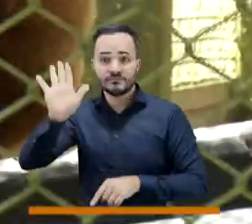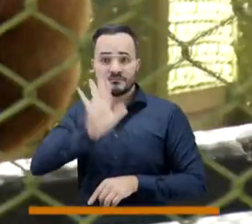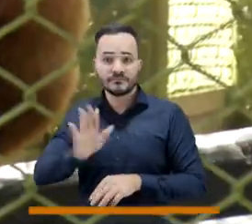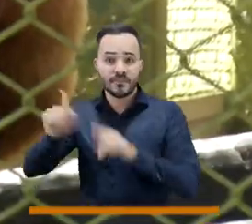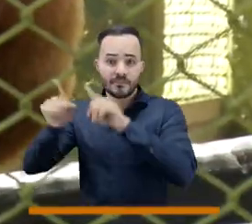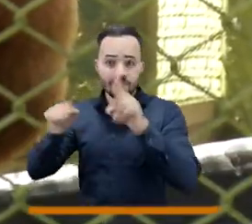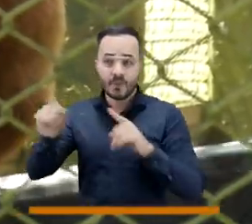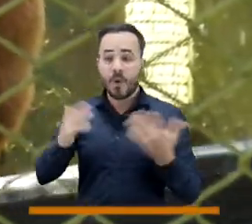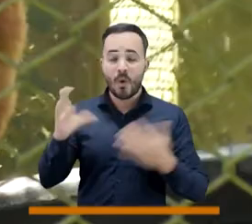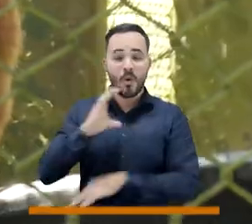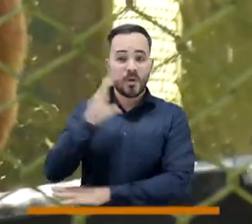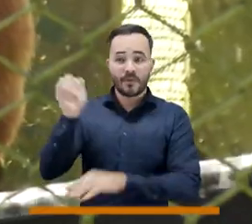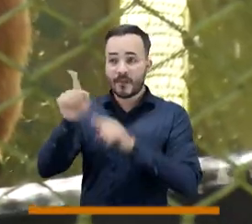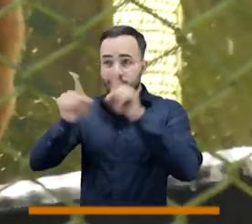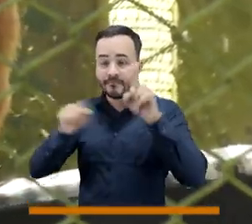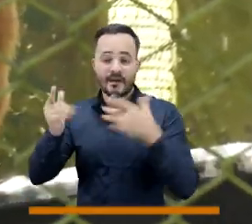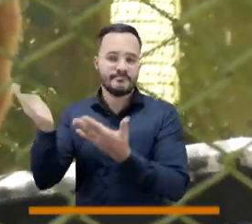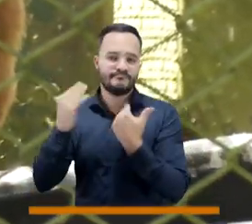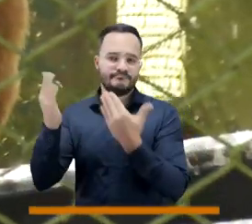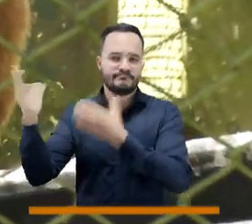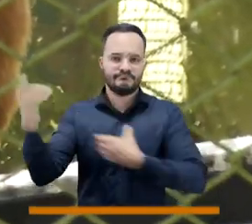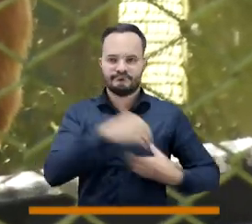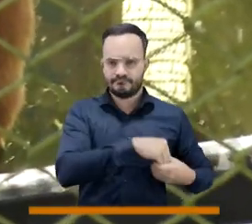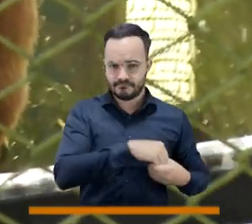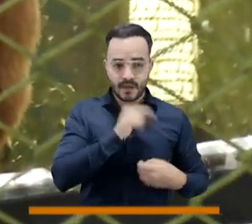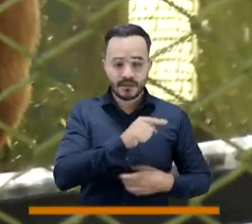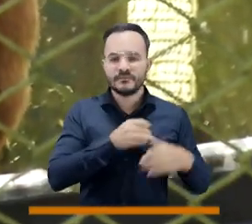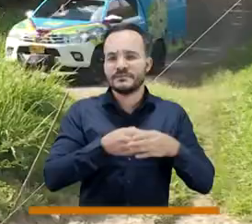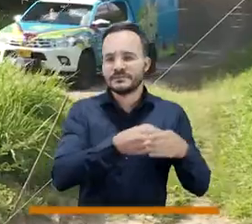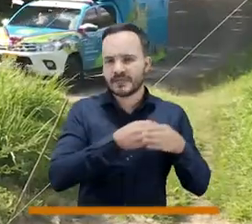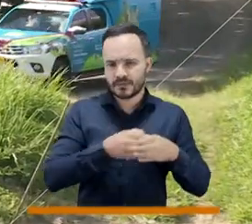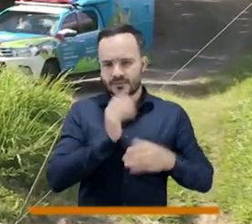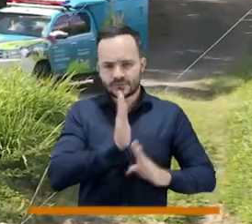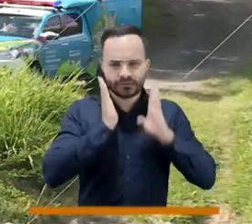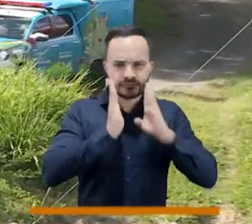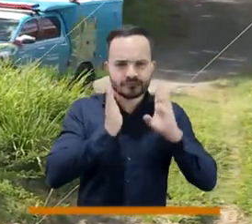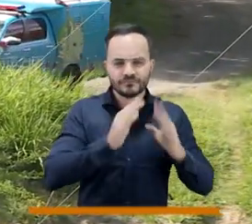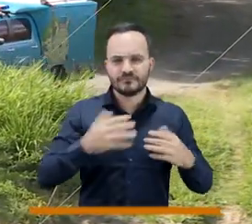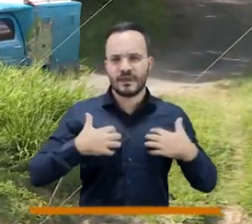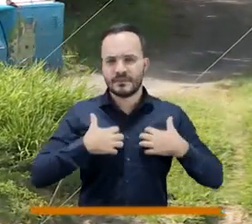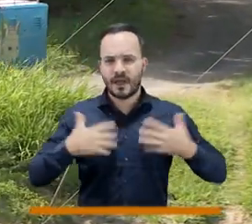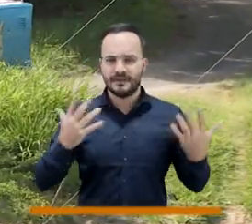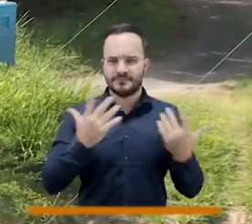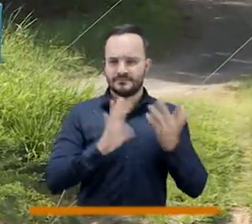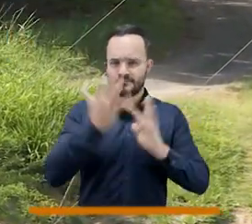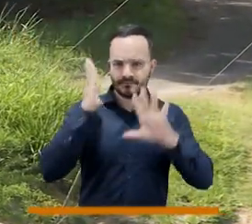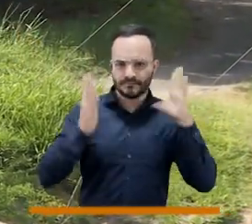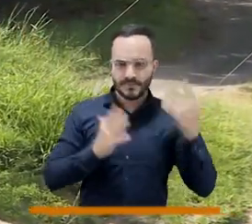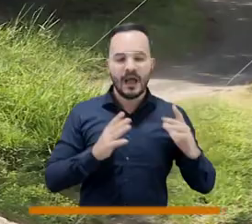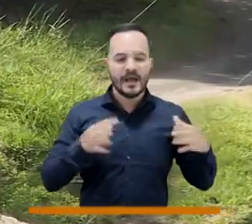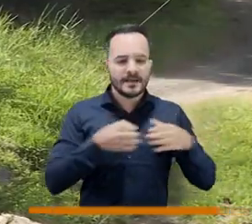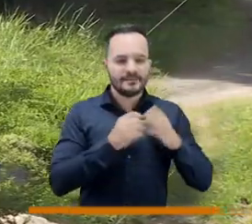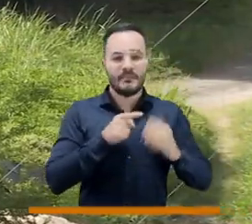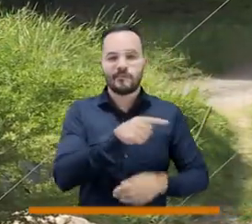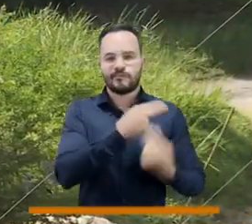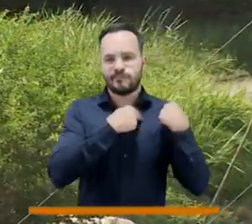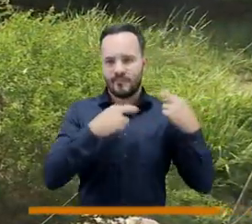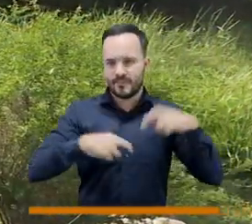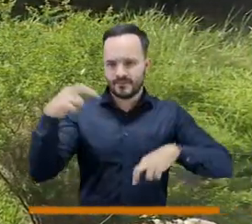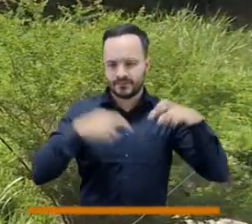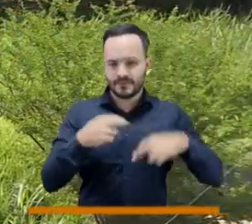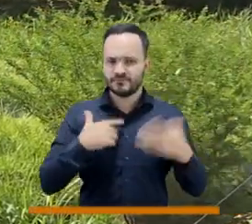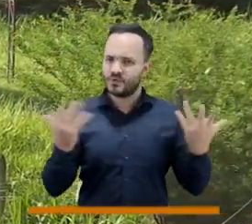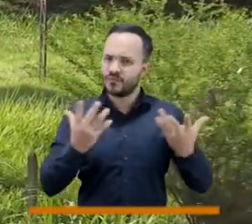departamento e incluso del país. Los animales son trasladados al Centro de Atención y Valoración de Fauna Silvestre ubicado en el municipio de